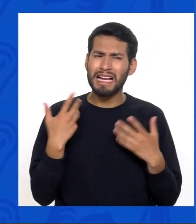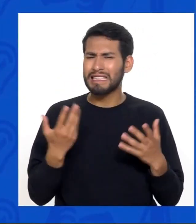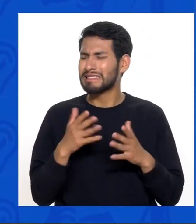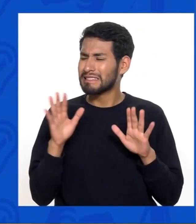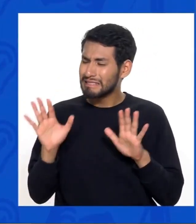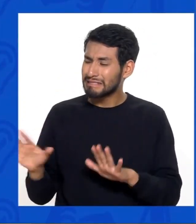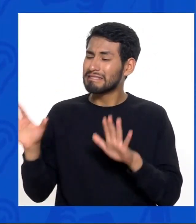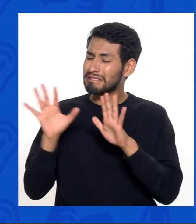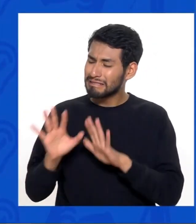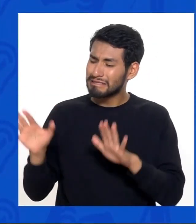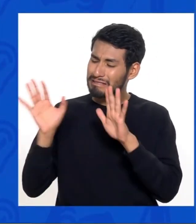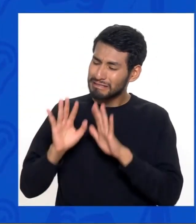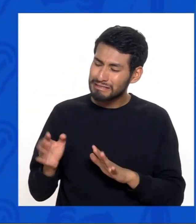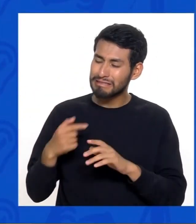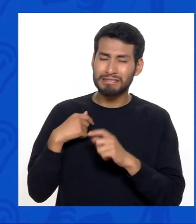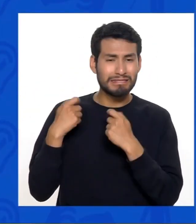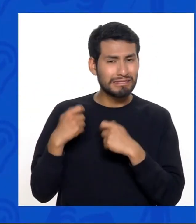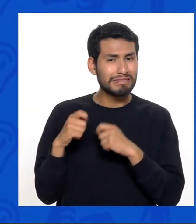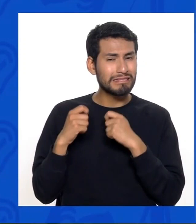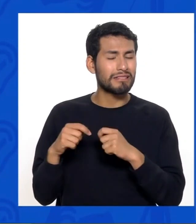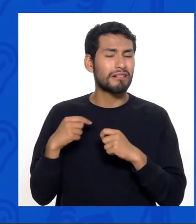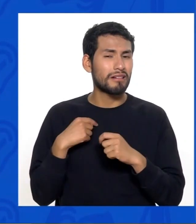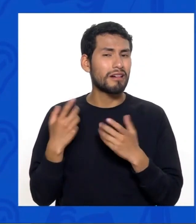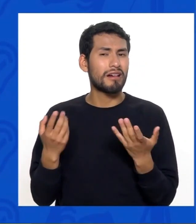Tenía que de alguna forma estar